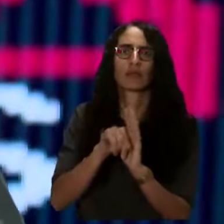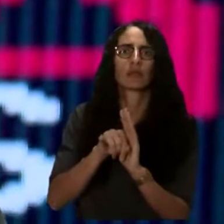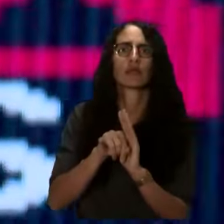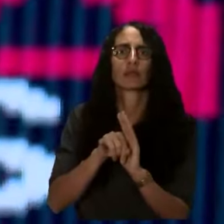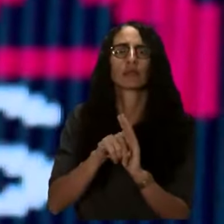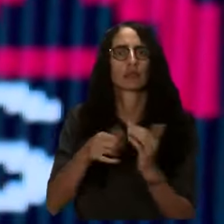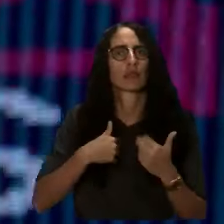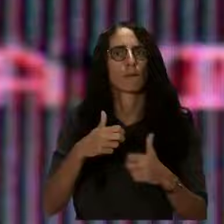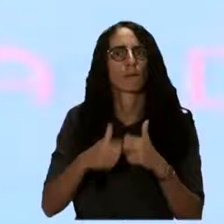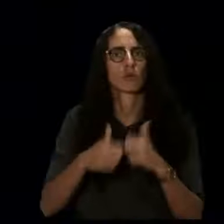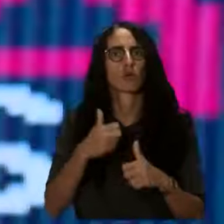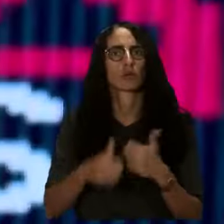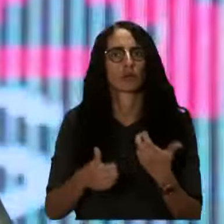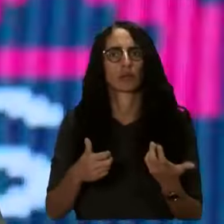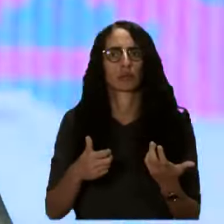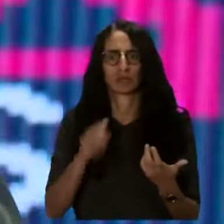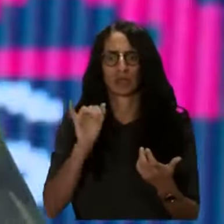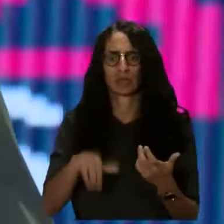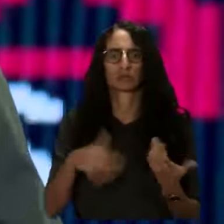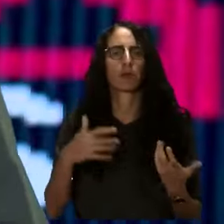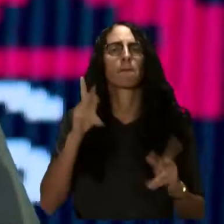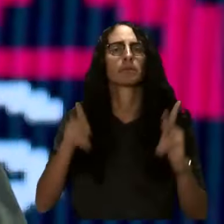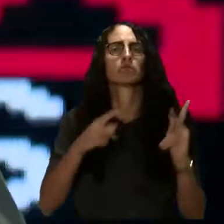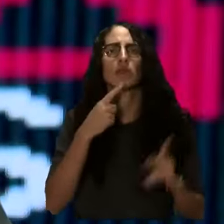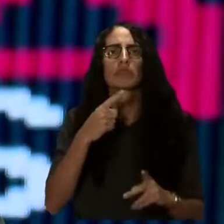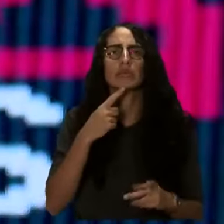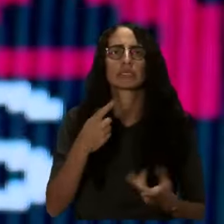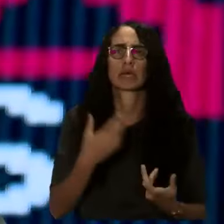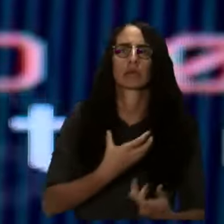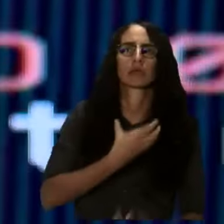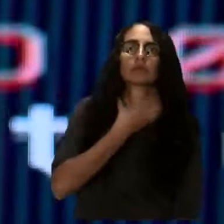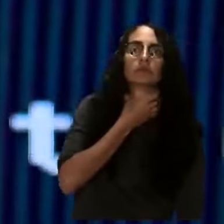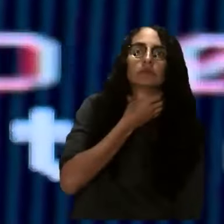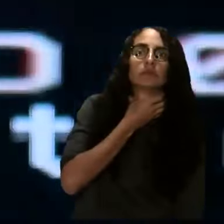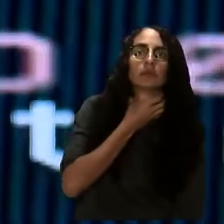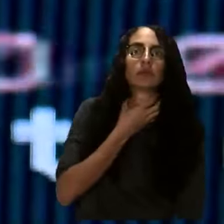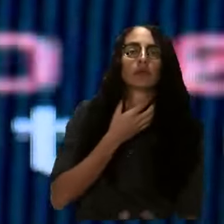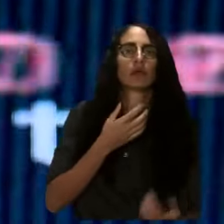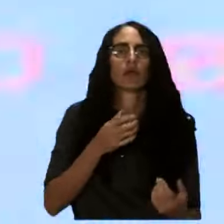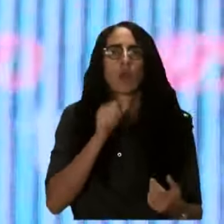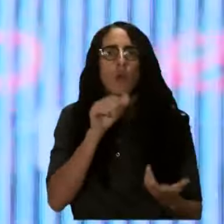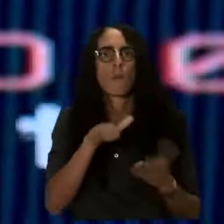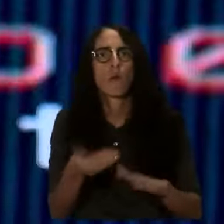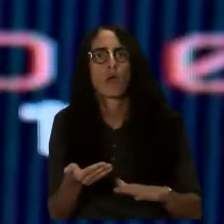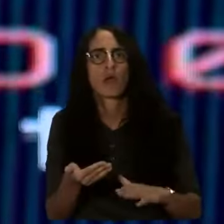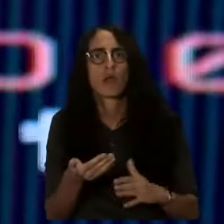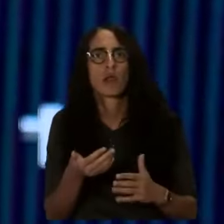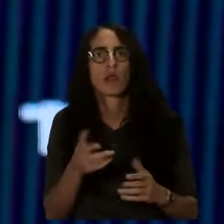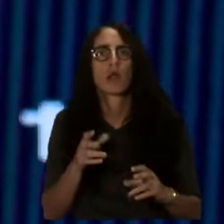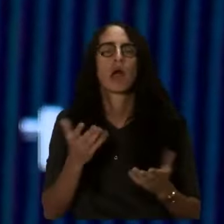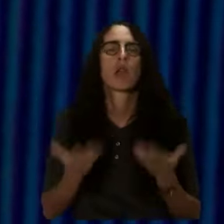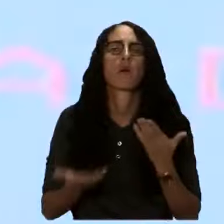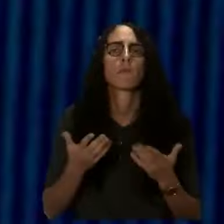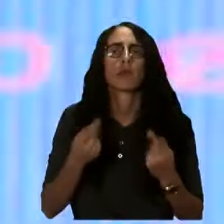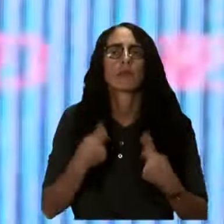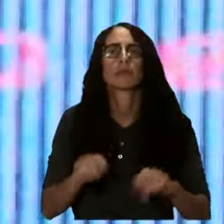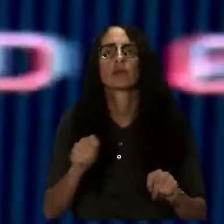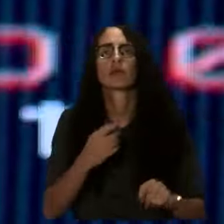teníamos un problema en la definición la gente hablaba de estrangulamiento donde la persona no muere y decía tentativa de intentó